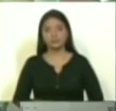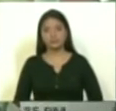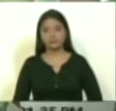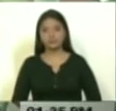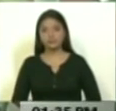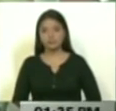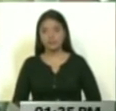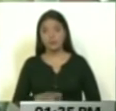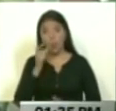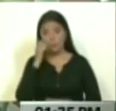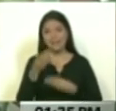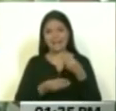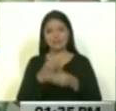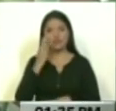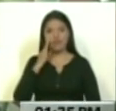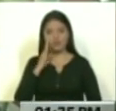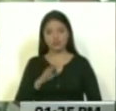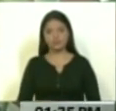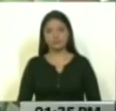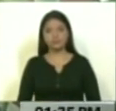Fundador de Facebook.